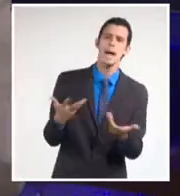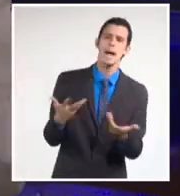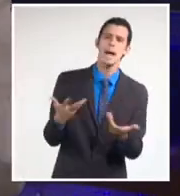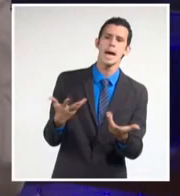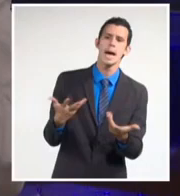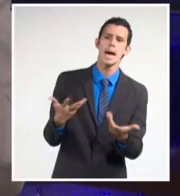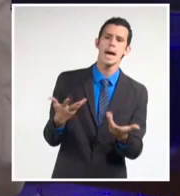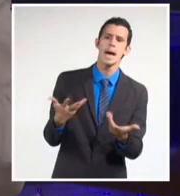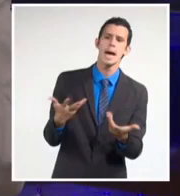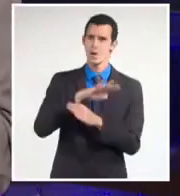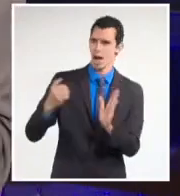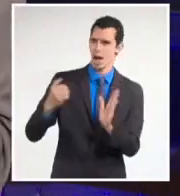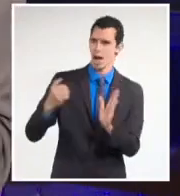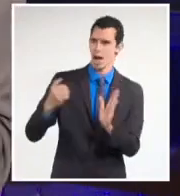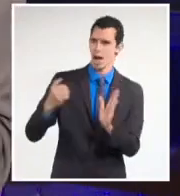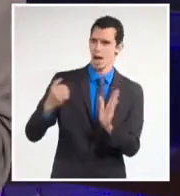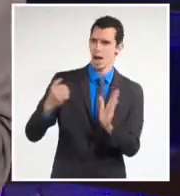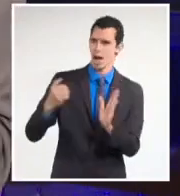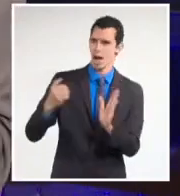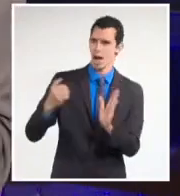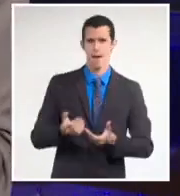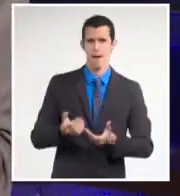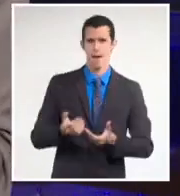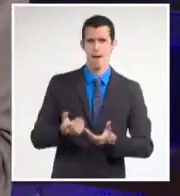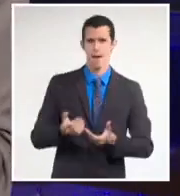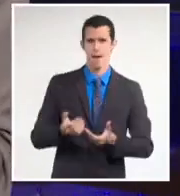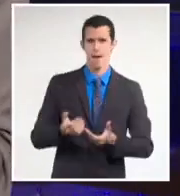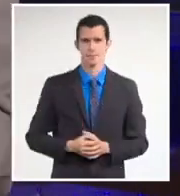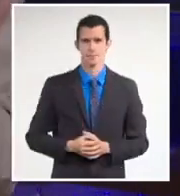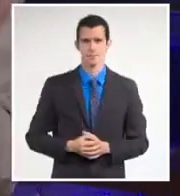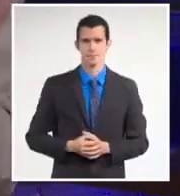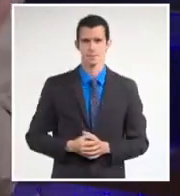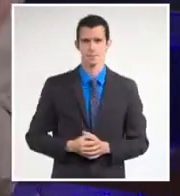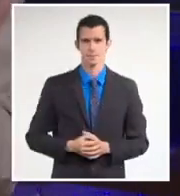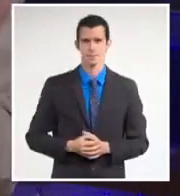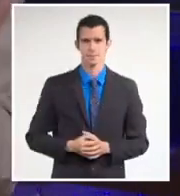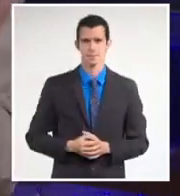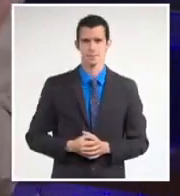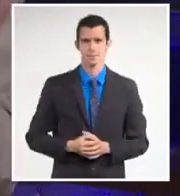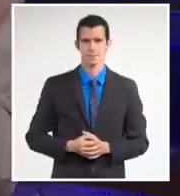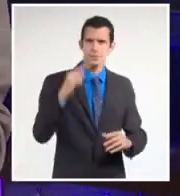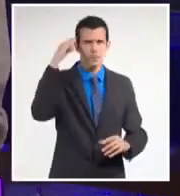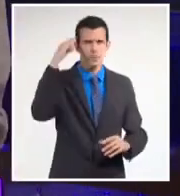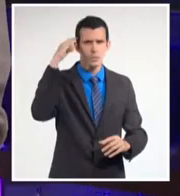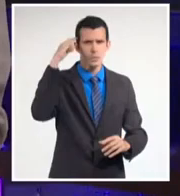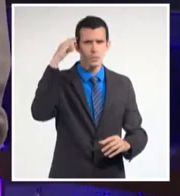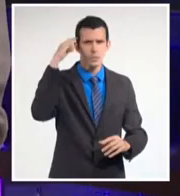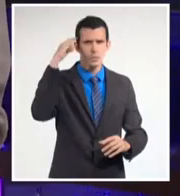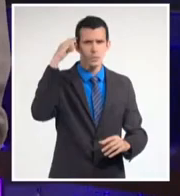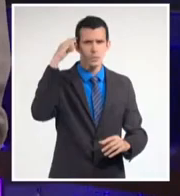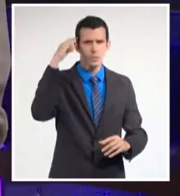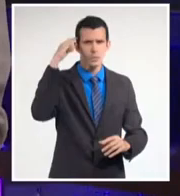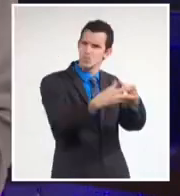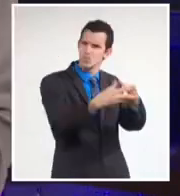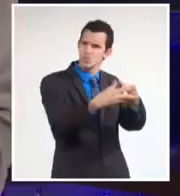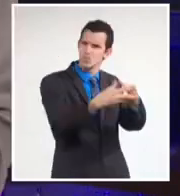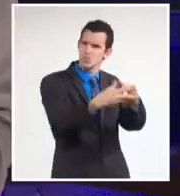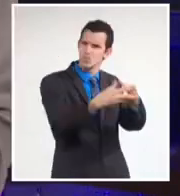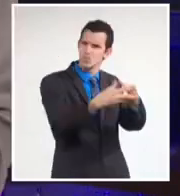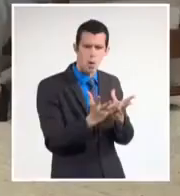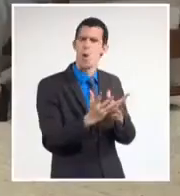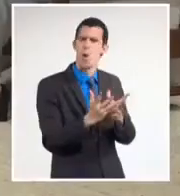ampliamente divulgadas, las medidas para el desarrollo de la agricultura, de la producción agropecuaria,